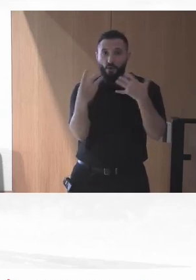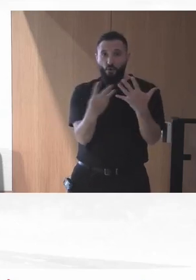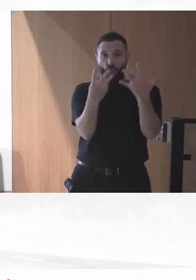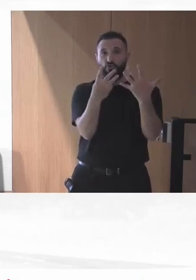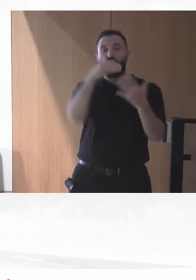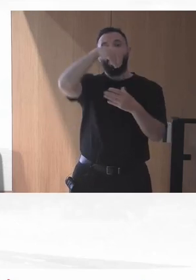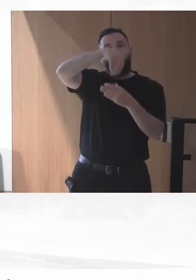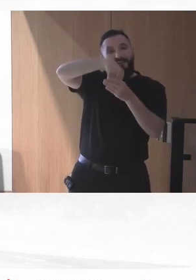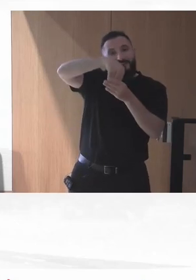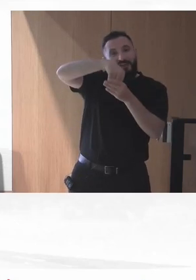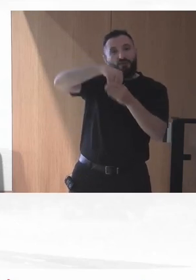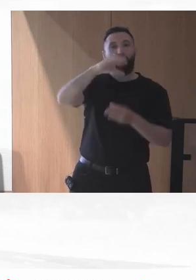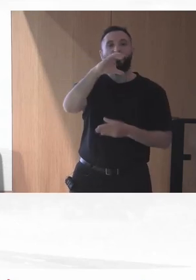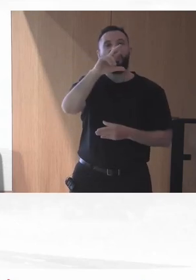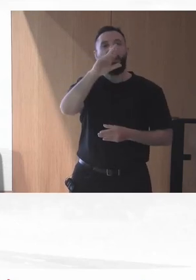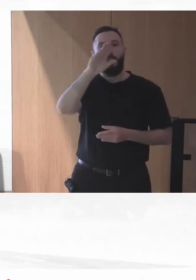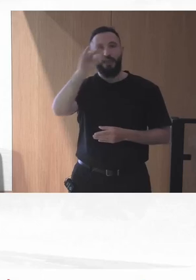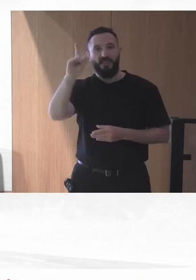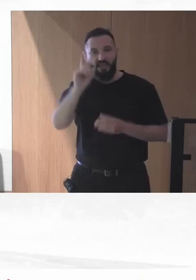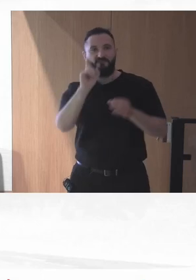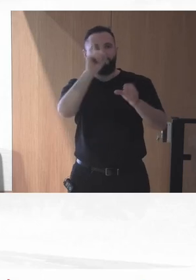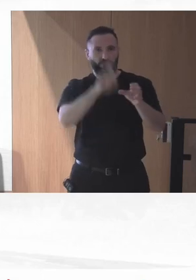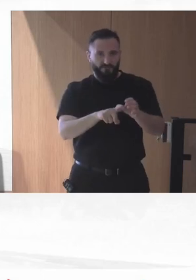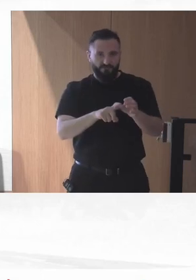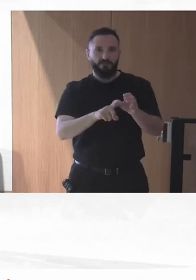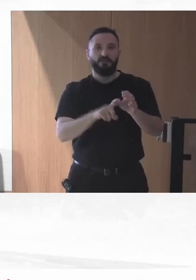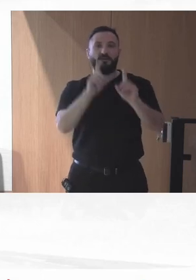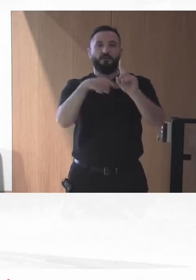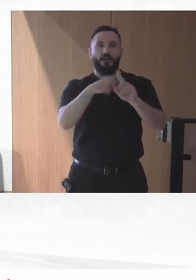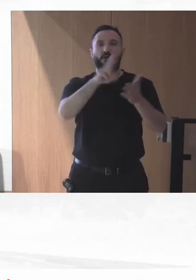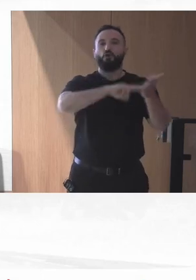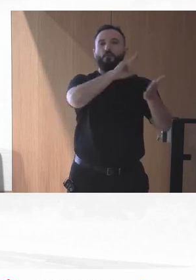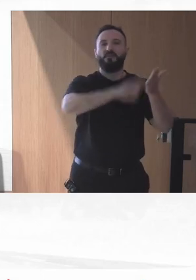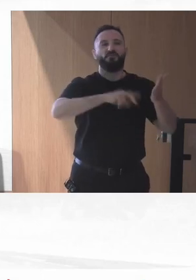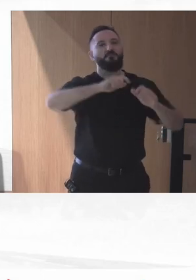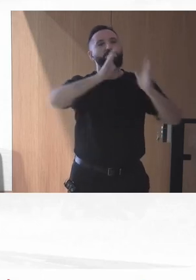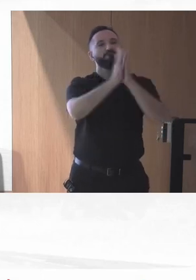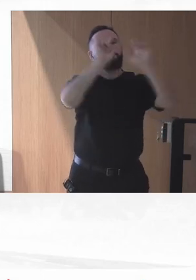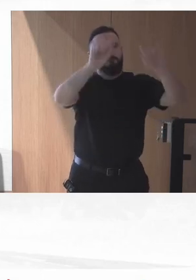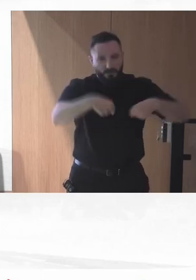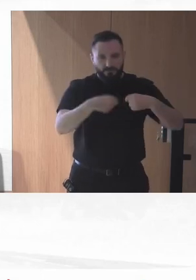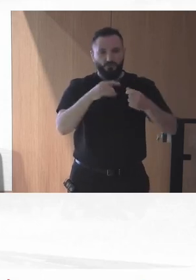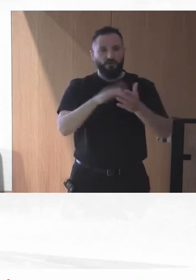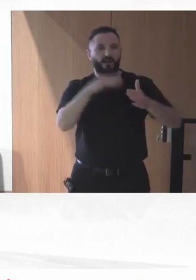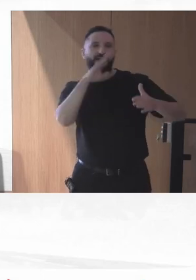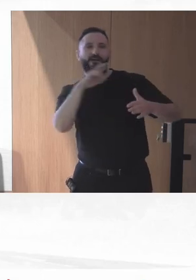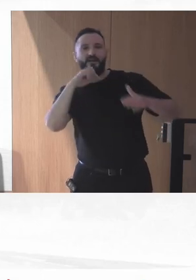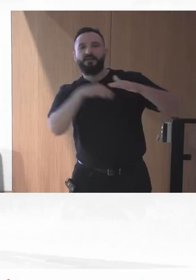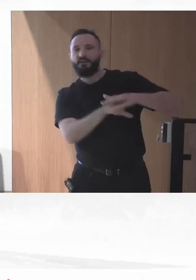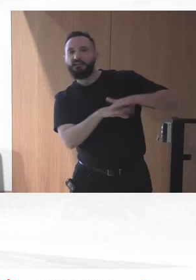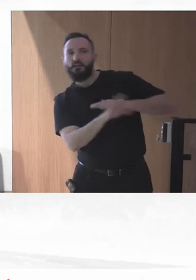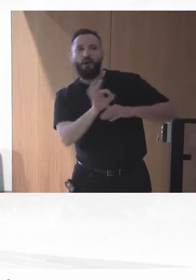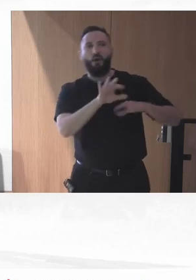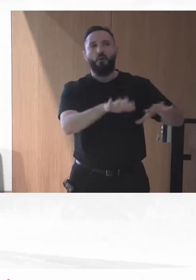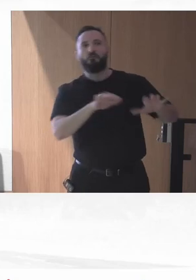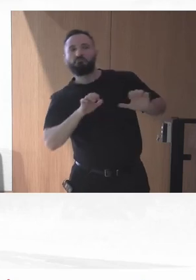parte del CRPD y todos han ratificado la convención sin ningún tipo de reserva ni ninguna objeción